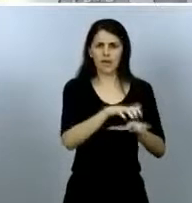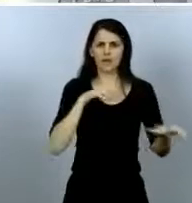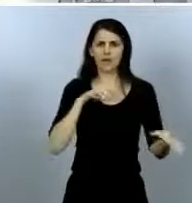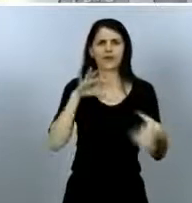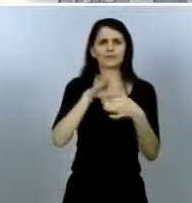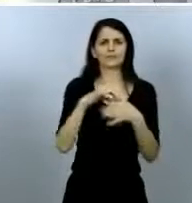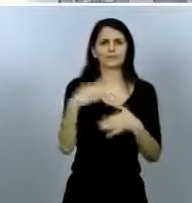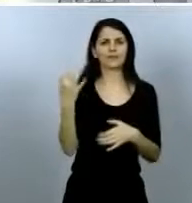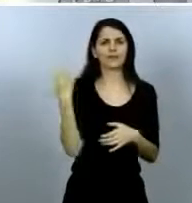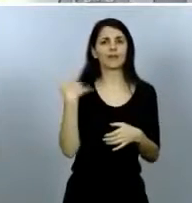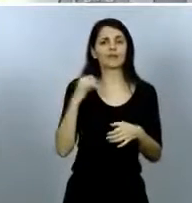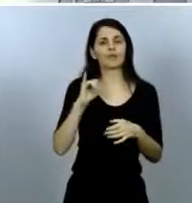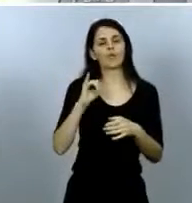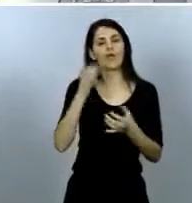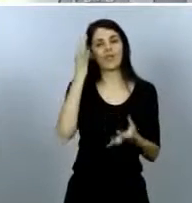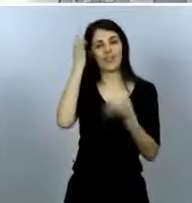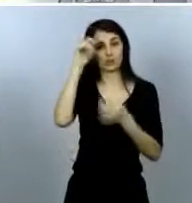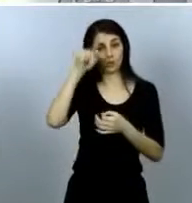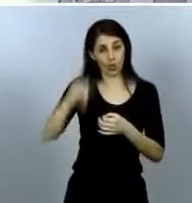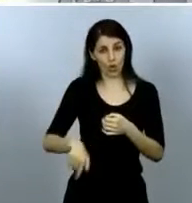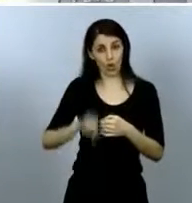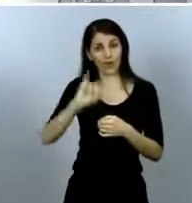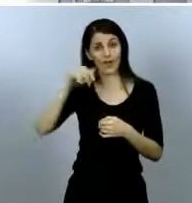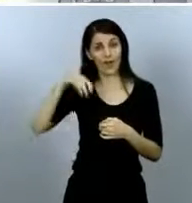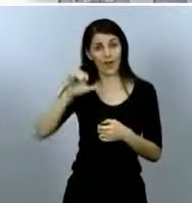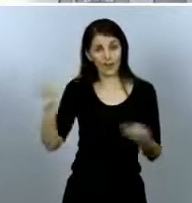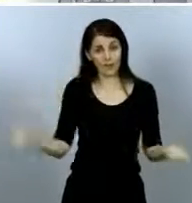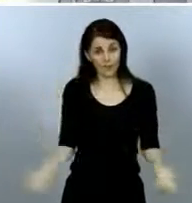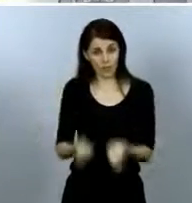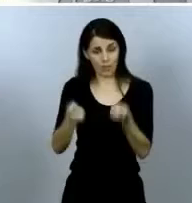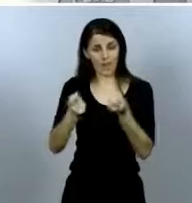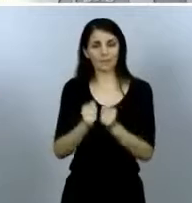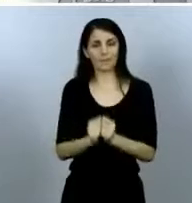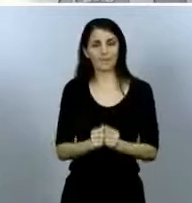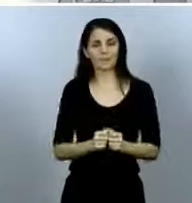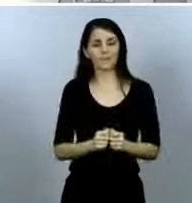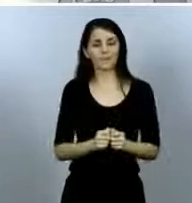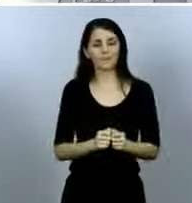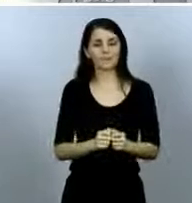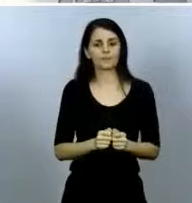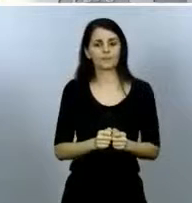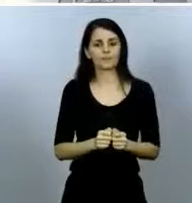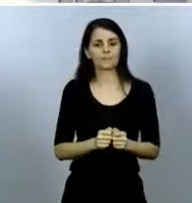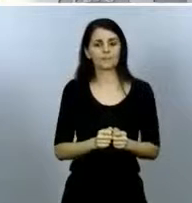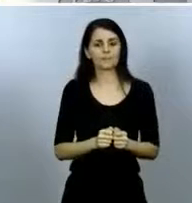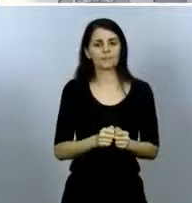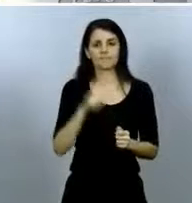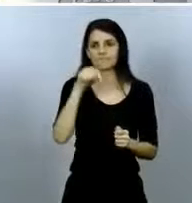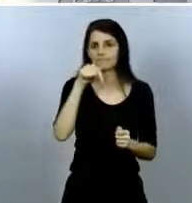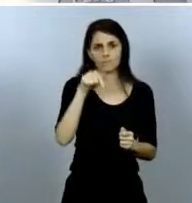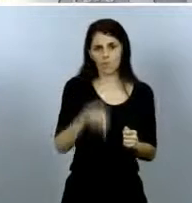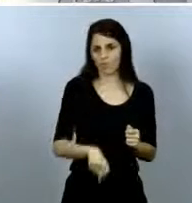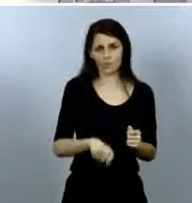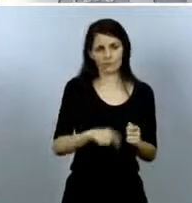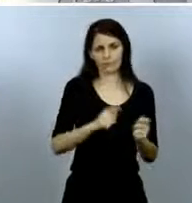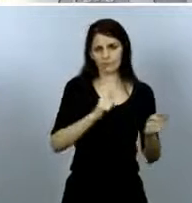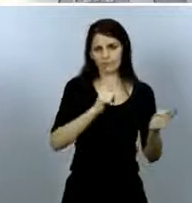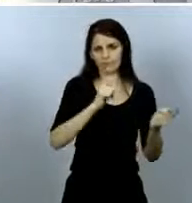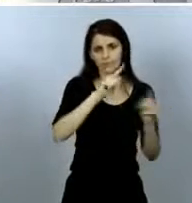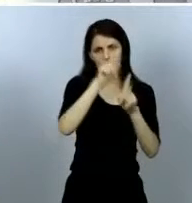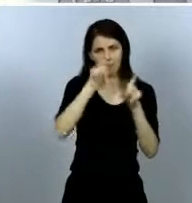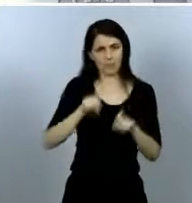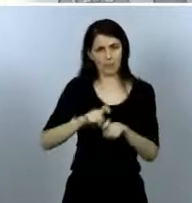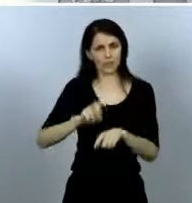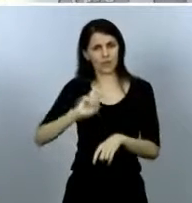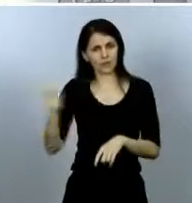ine lo preguntan muchos medios y se suman hay otros tantos lo formuló a través del enunciado de radio nacional de